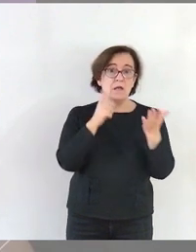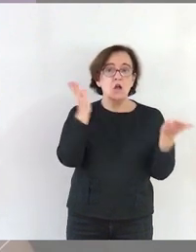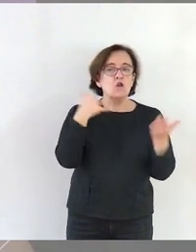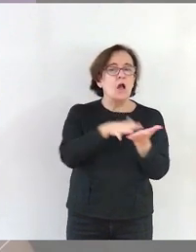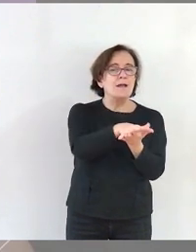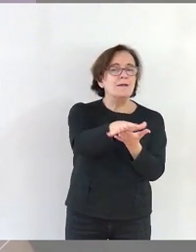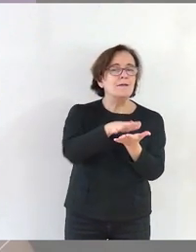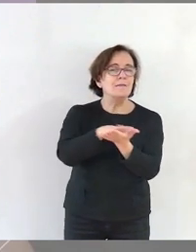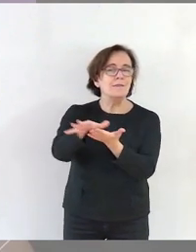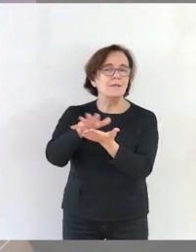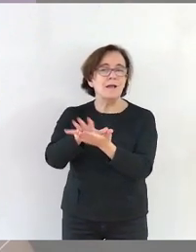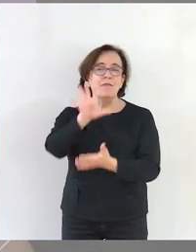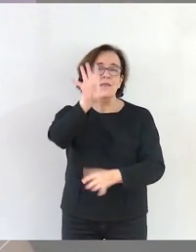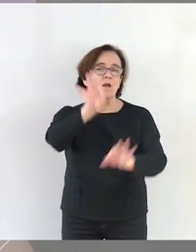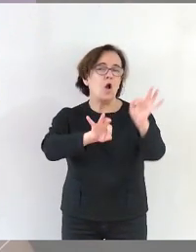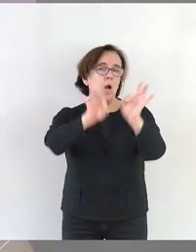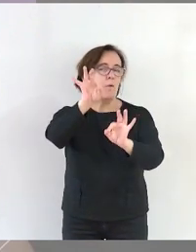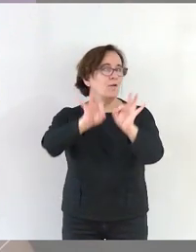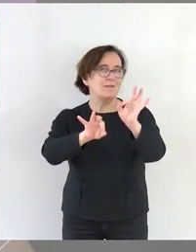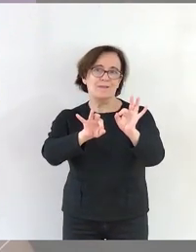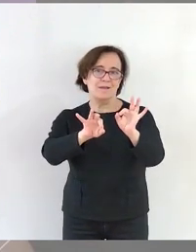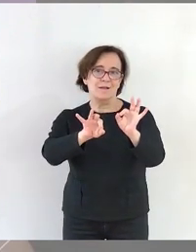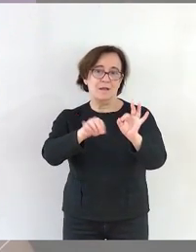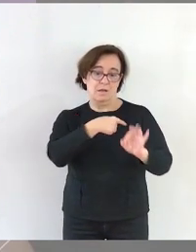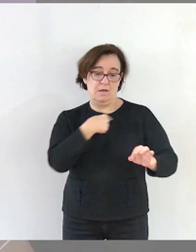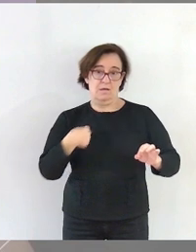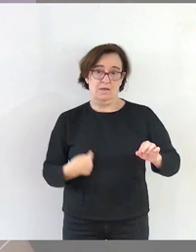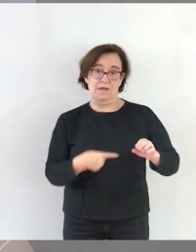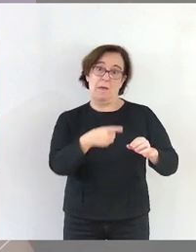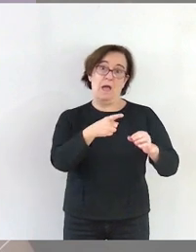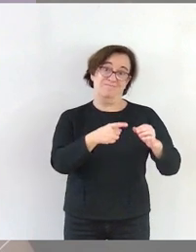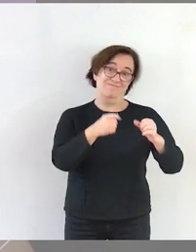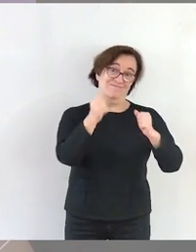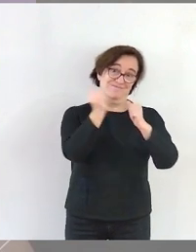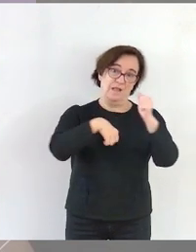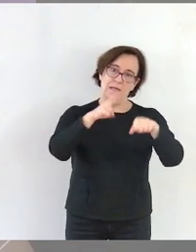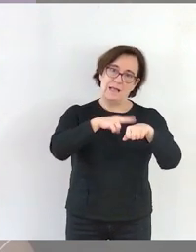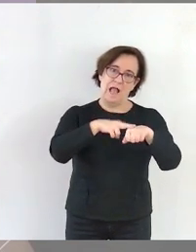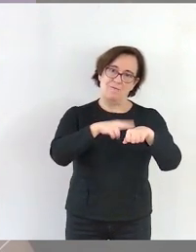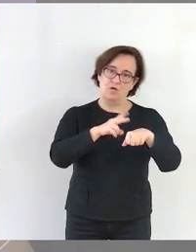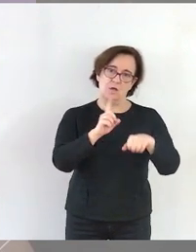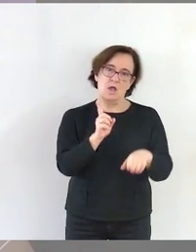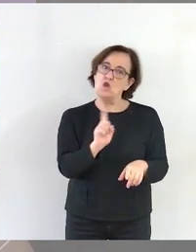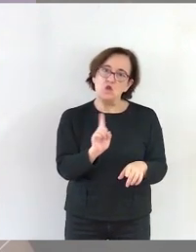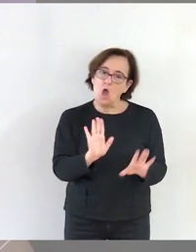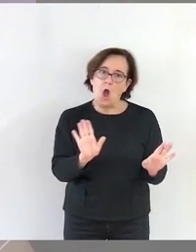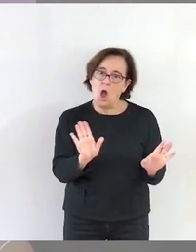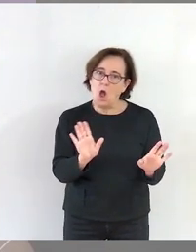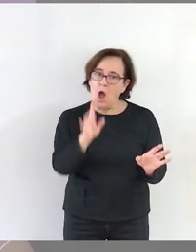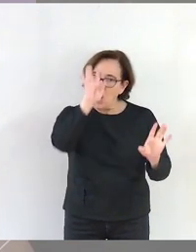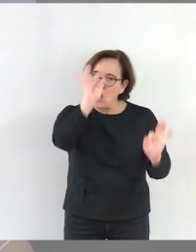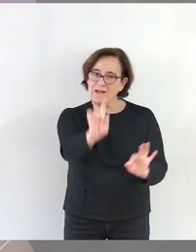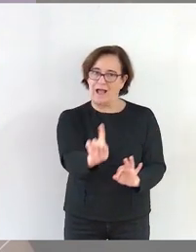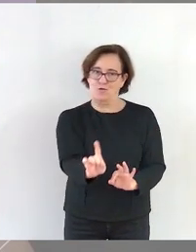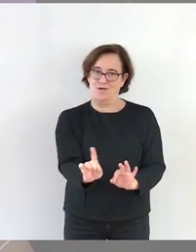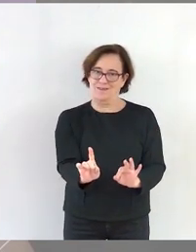incidencia ni de un 5% en relación con china quemando carbón no Esa no es la lógica